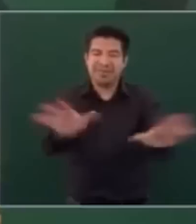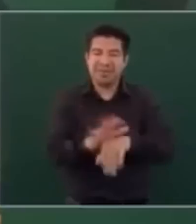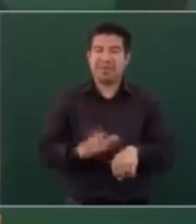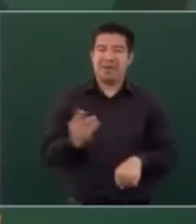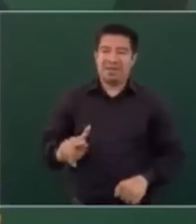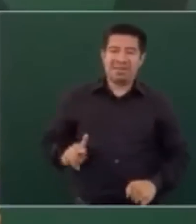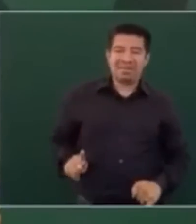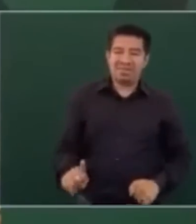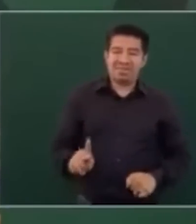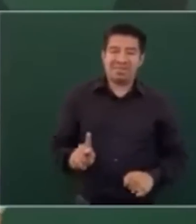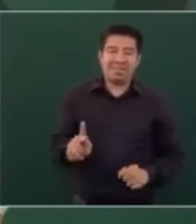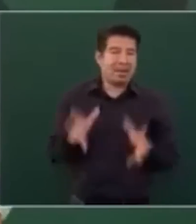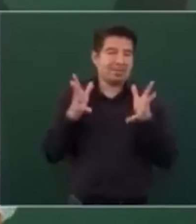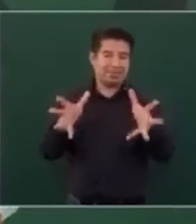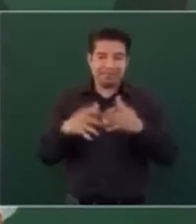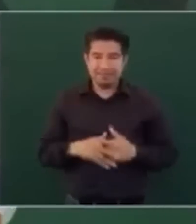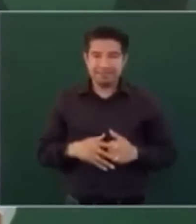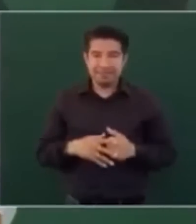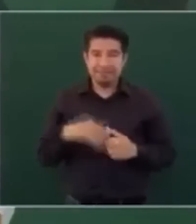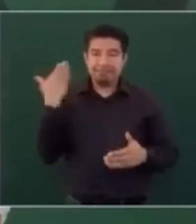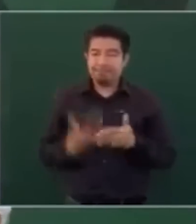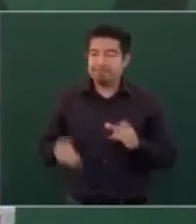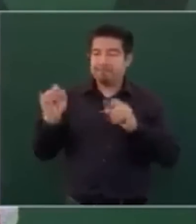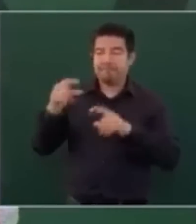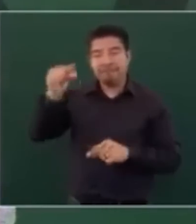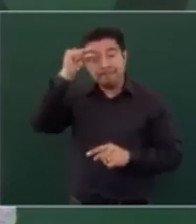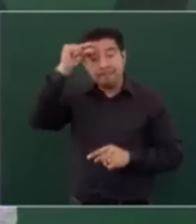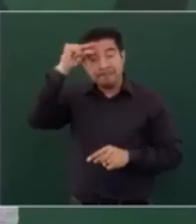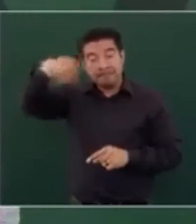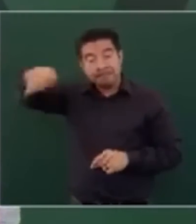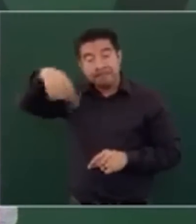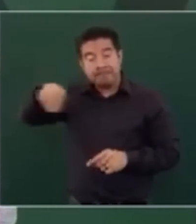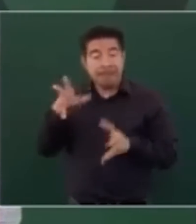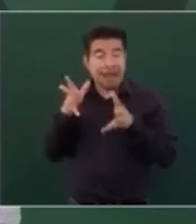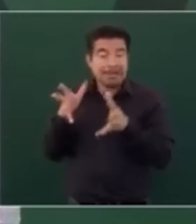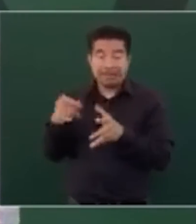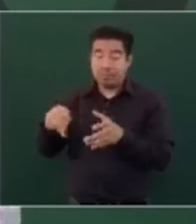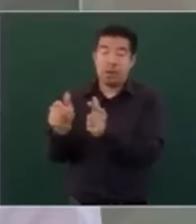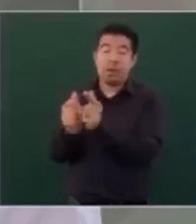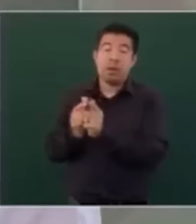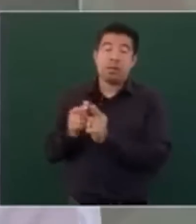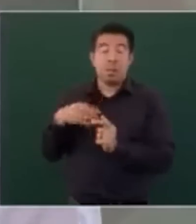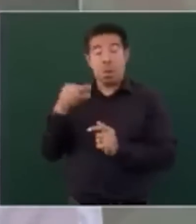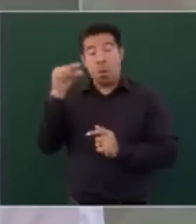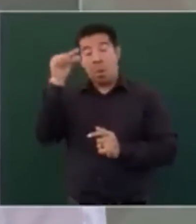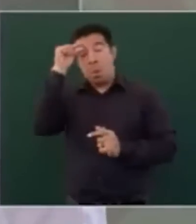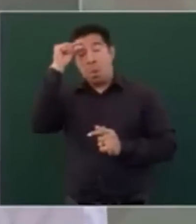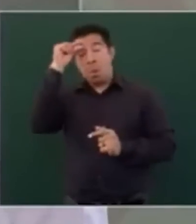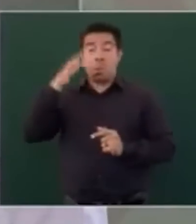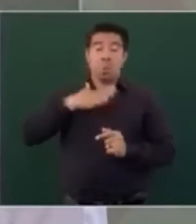simulación. Entonces, ahora también con estos intelectuales orgánicos ya al